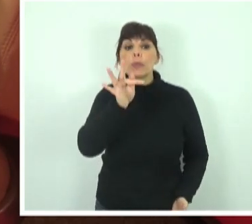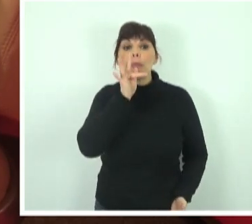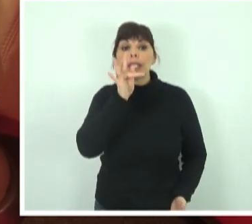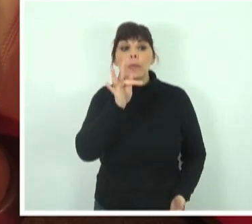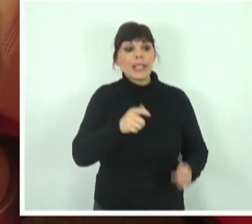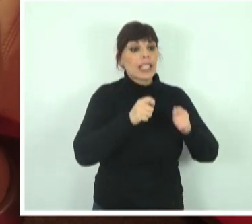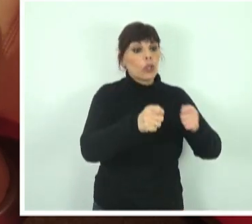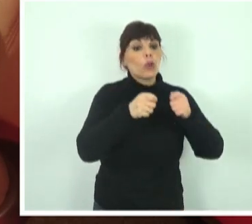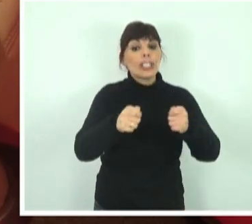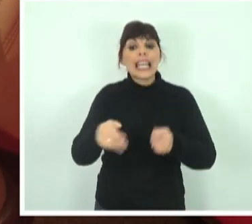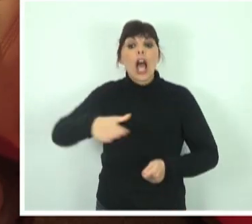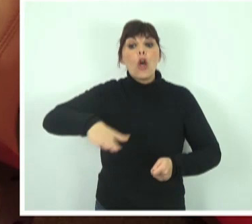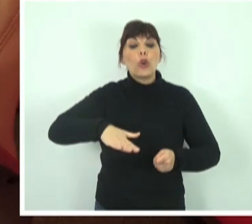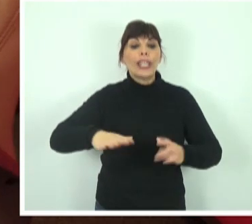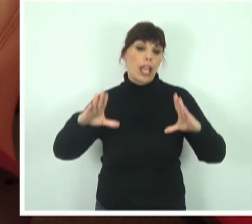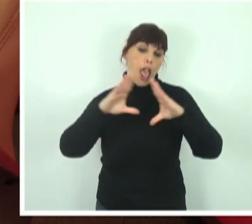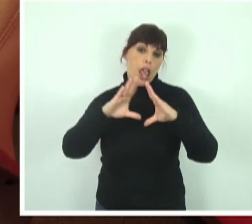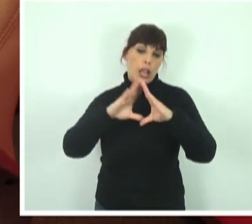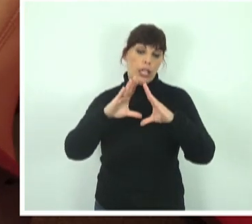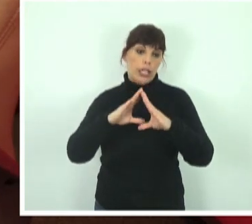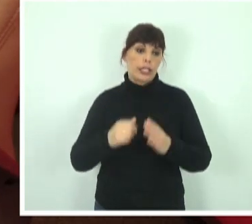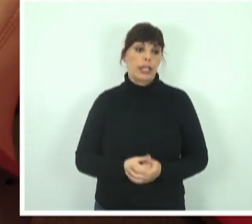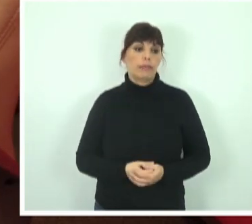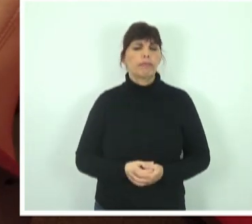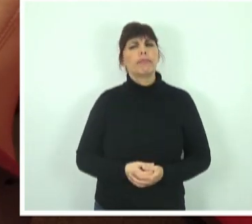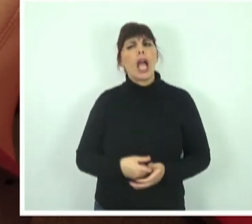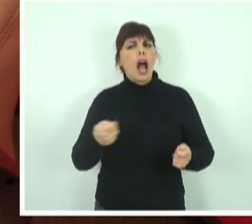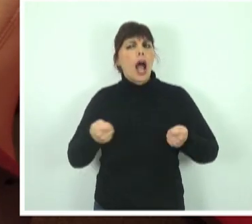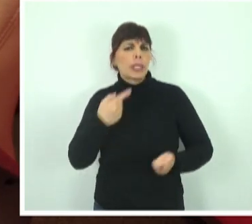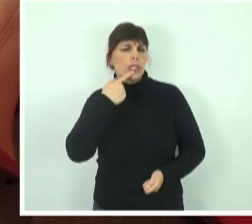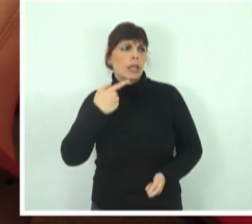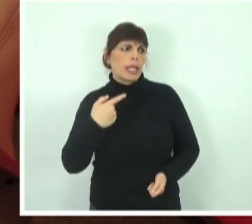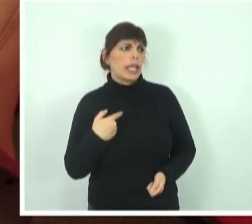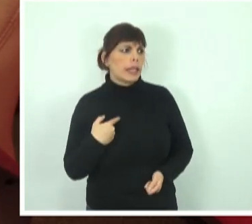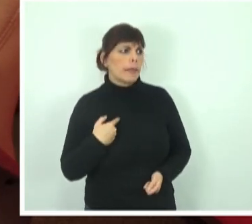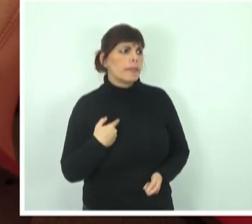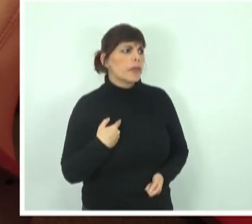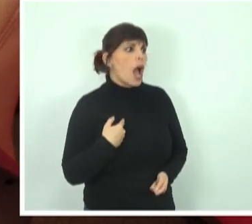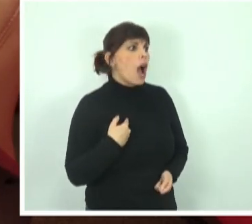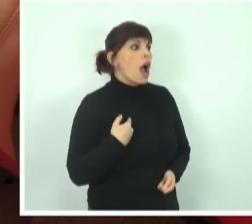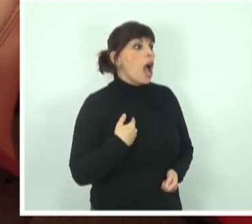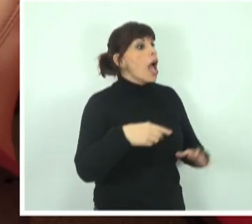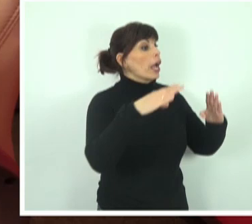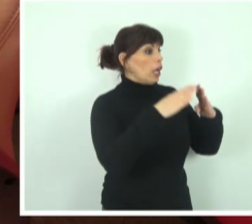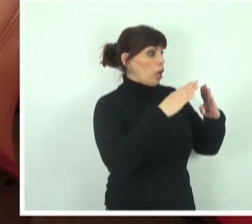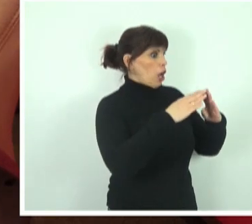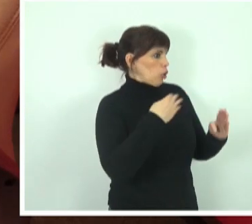Algunos dirán, yo puedo tener la presencia de Dios en mi casa y no necesito la iglesia. Déjame